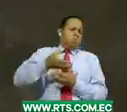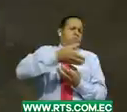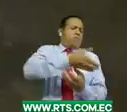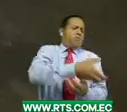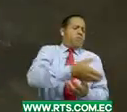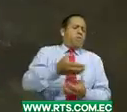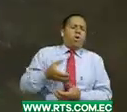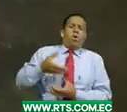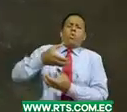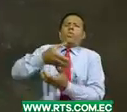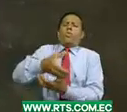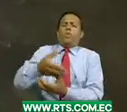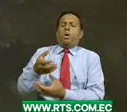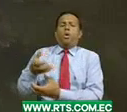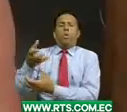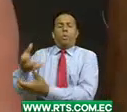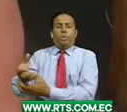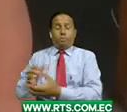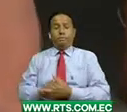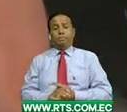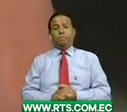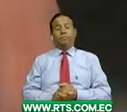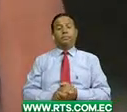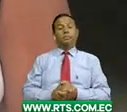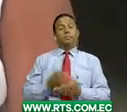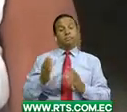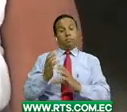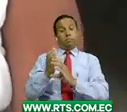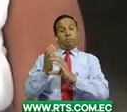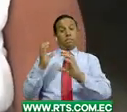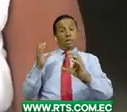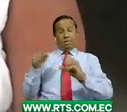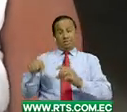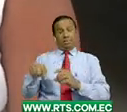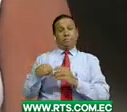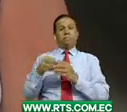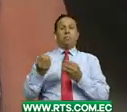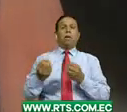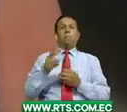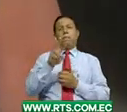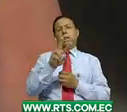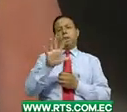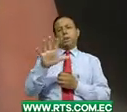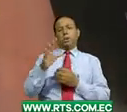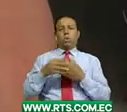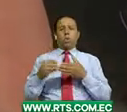usuarios también se abastecieron de manera particular. Tanquero de 30 tanques valía $25.